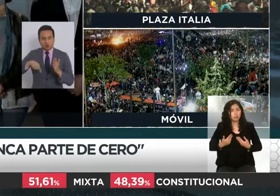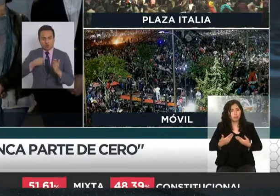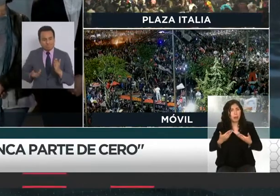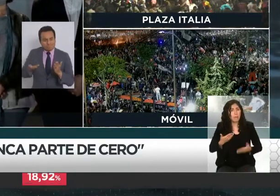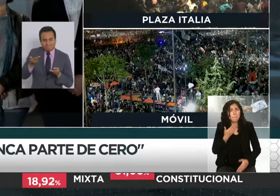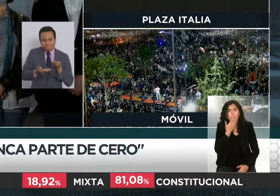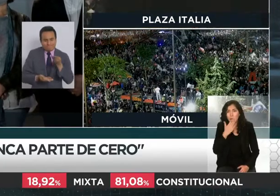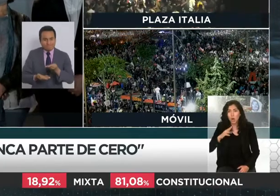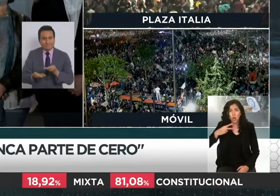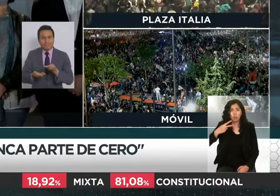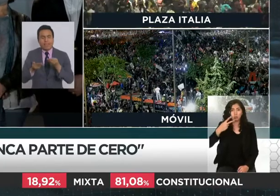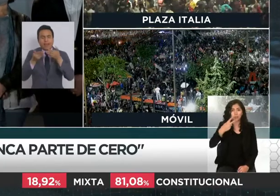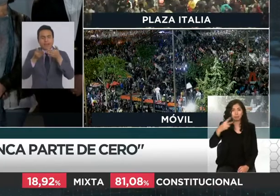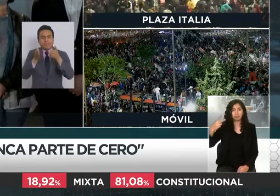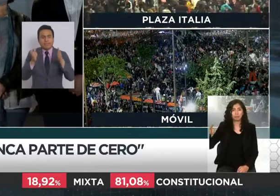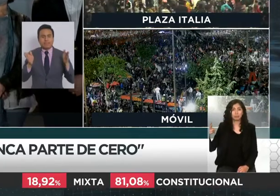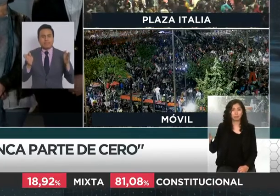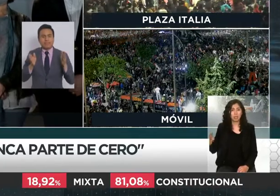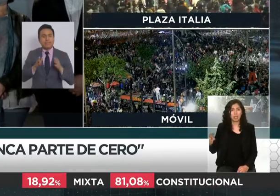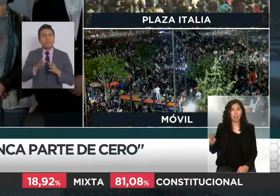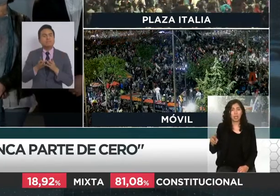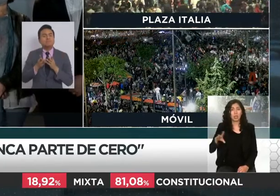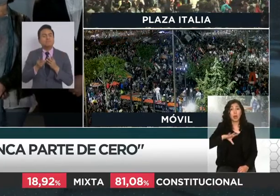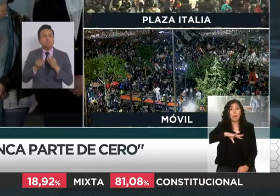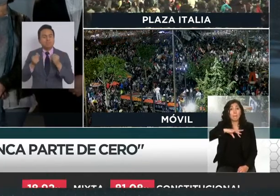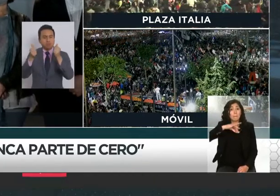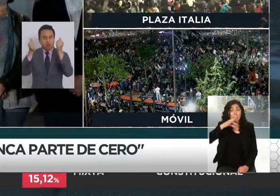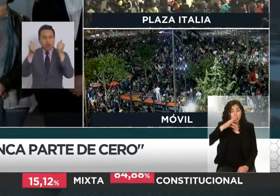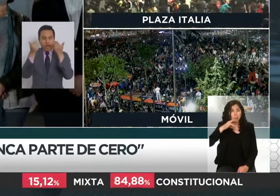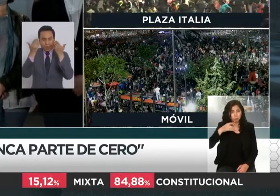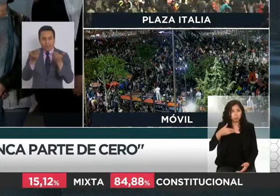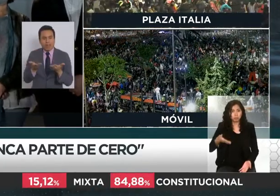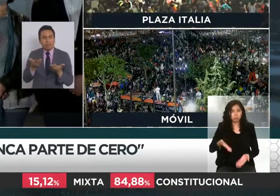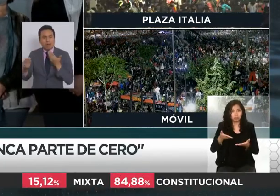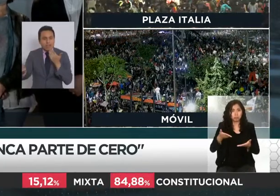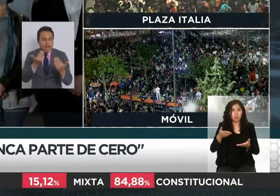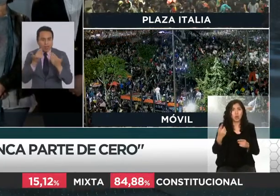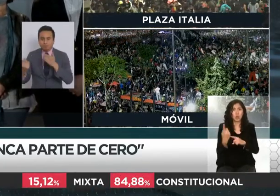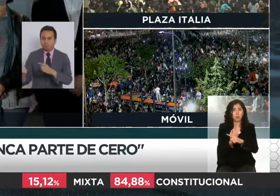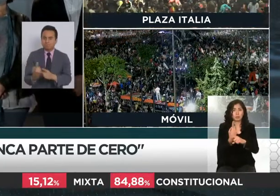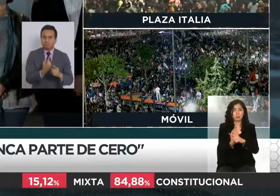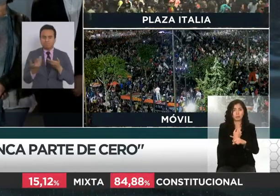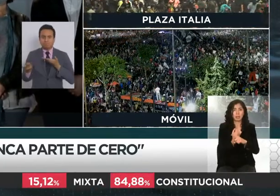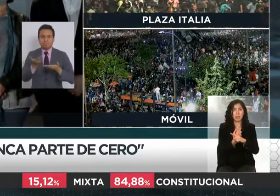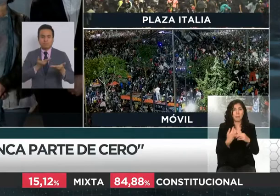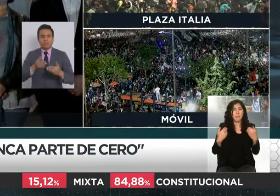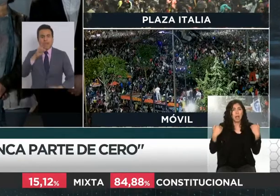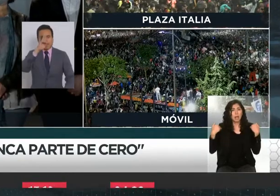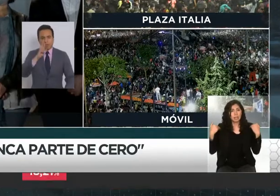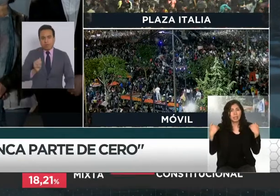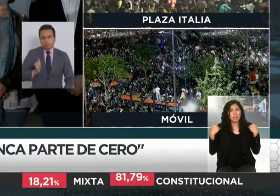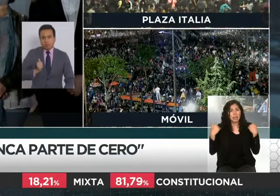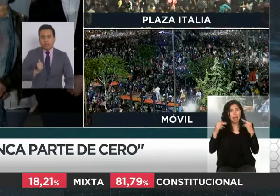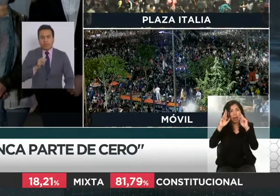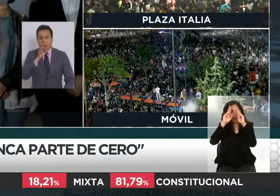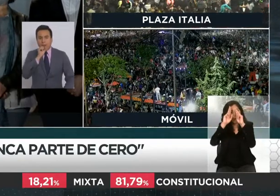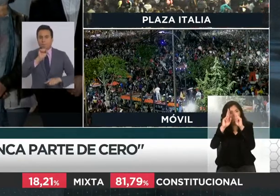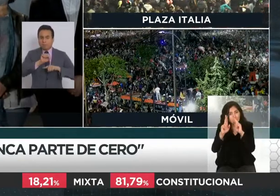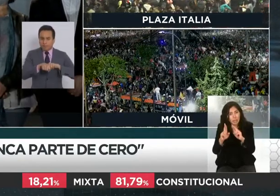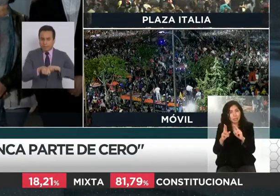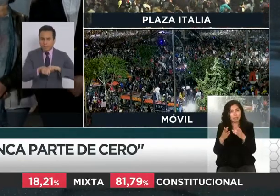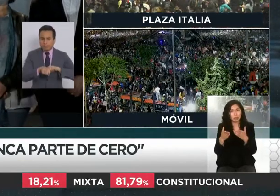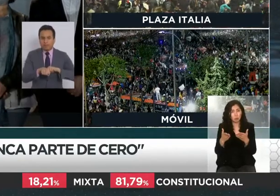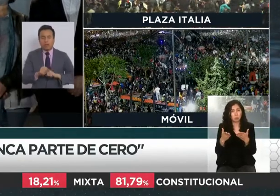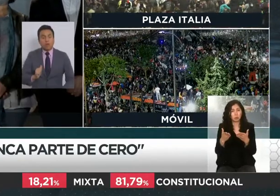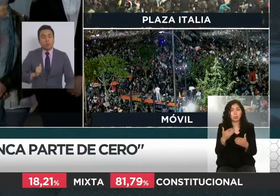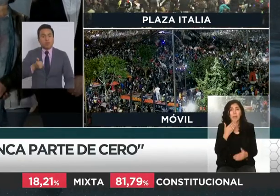mismos, abrir nuestros espíritus al diálogo, practicar el respeto y la tolerancia,